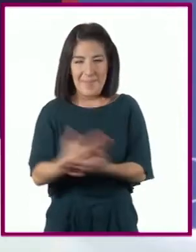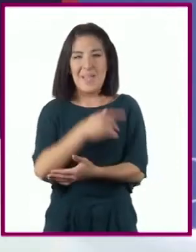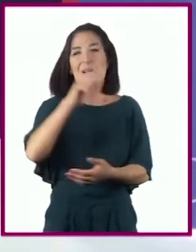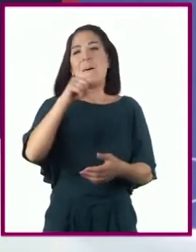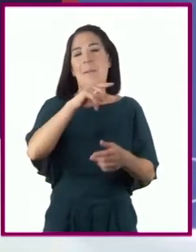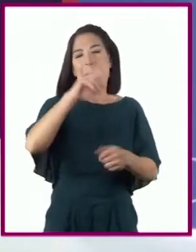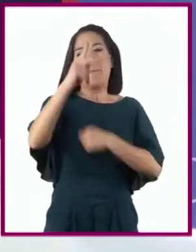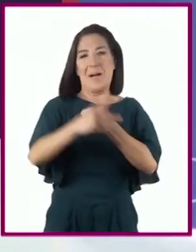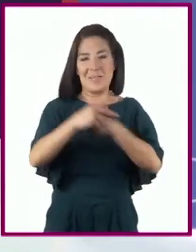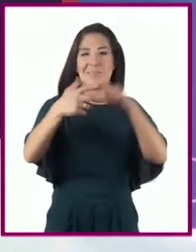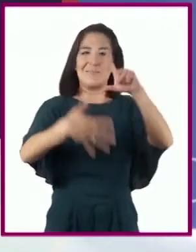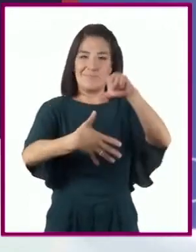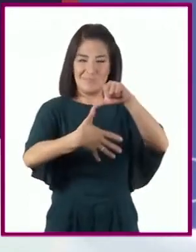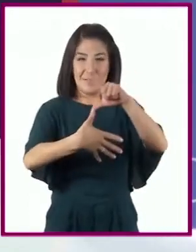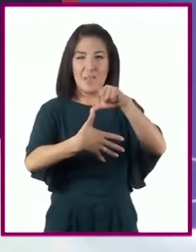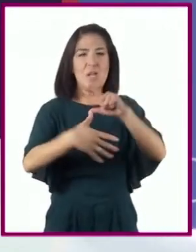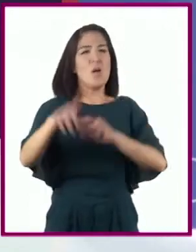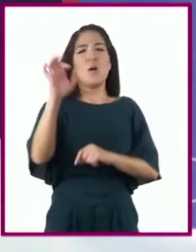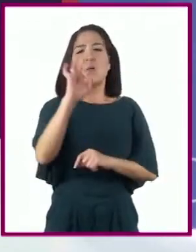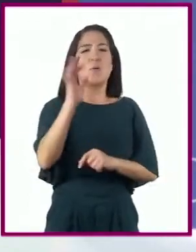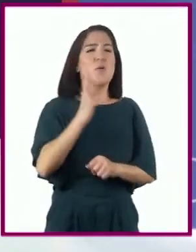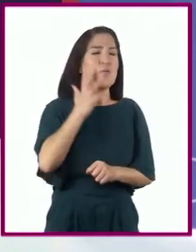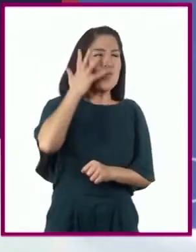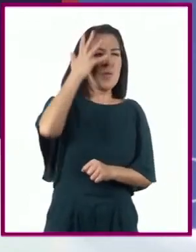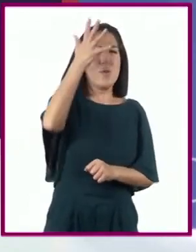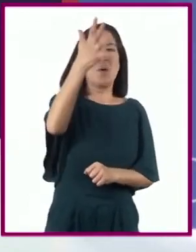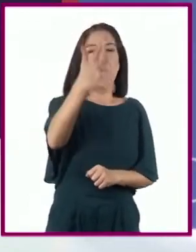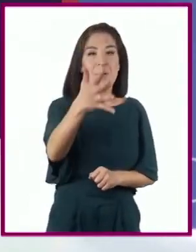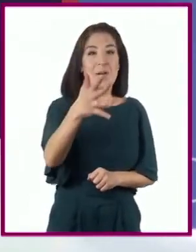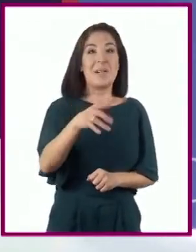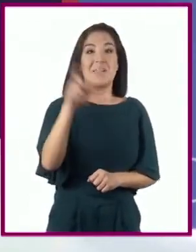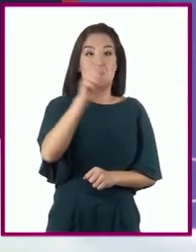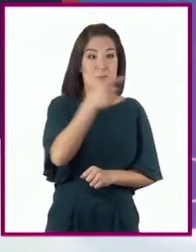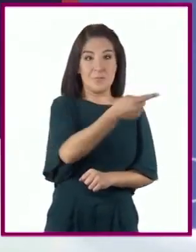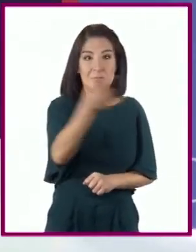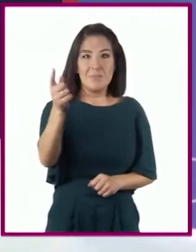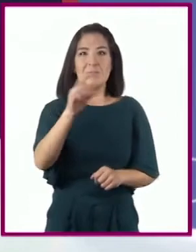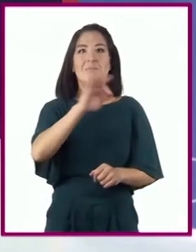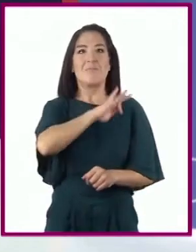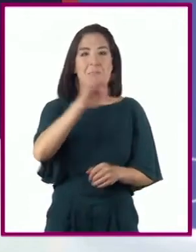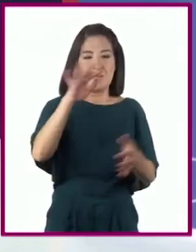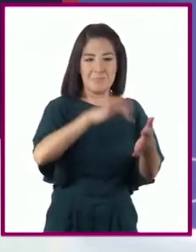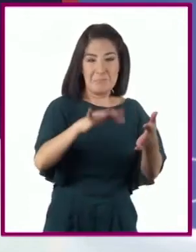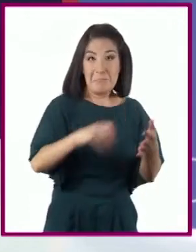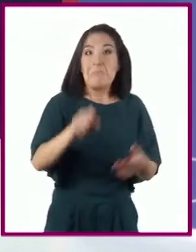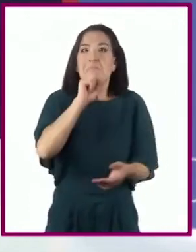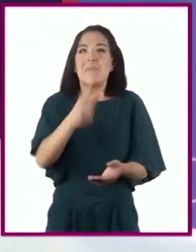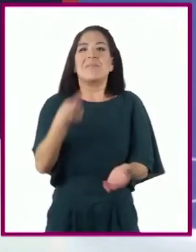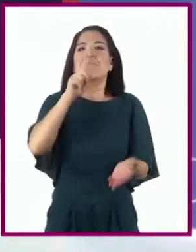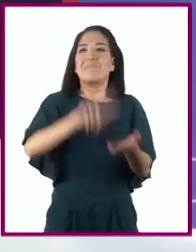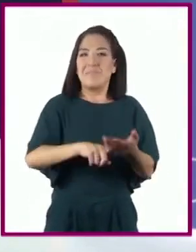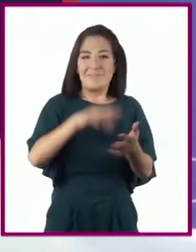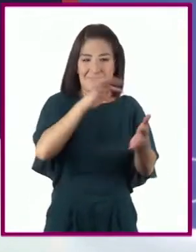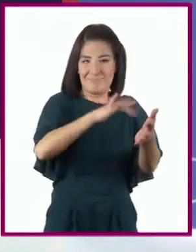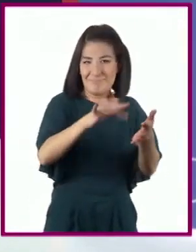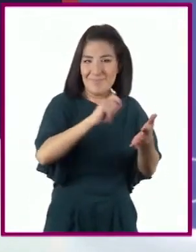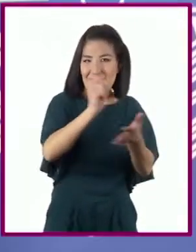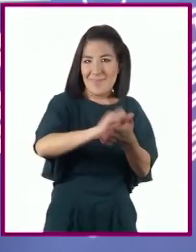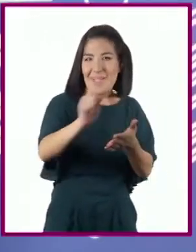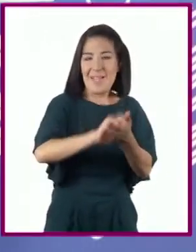Latina. Si en un futuro ustedes se convierten en escritores, ¿serían parte de ella?